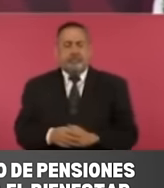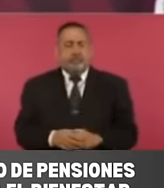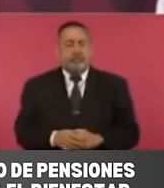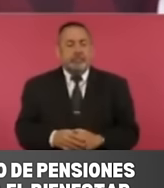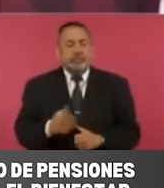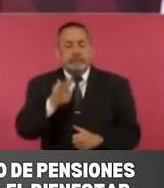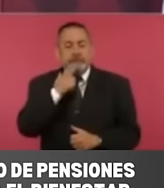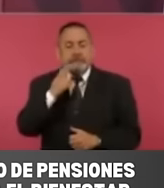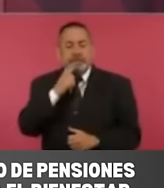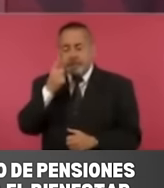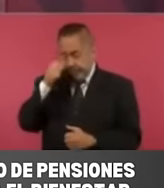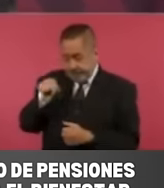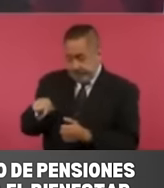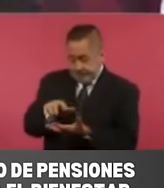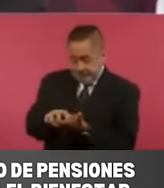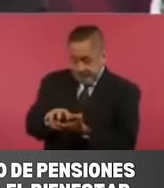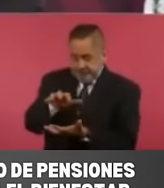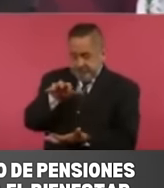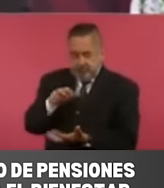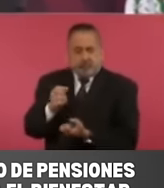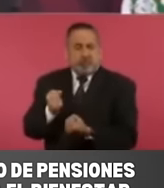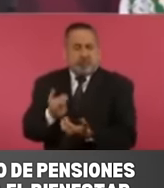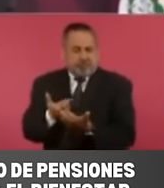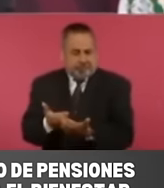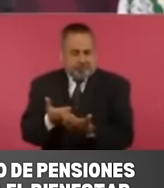van a fortalecer este fondo